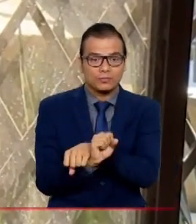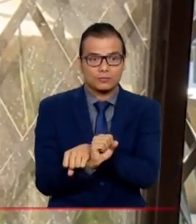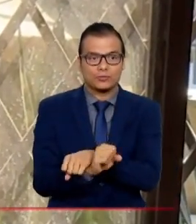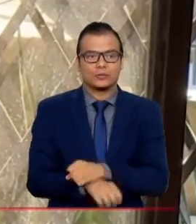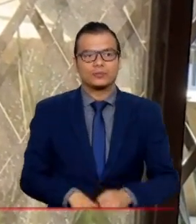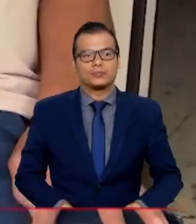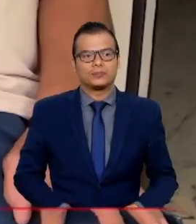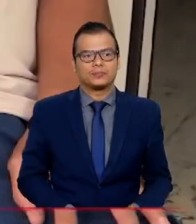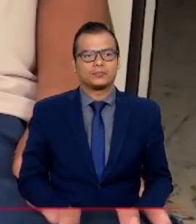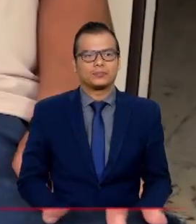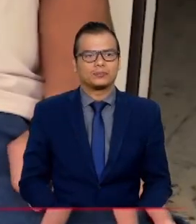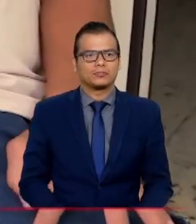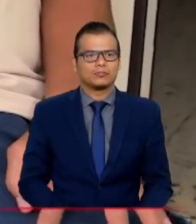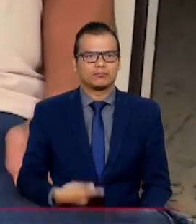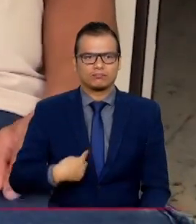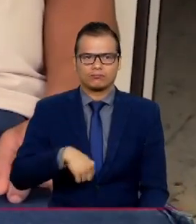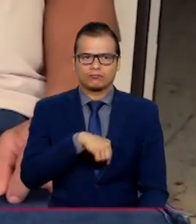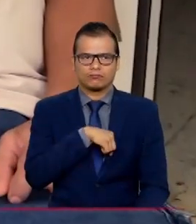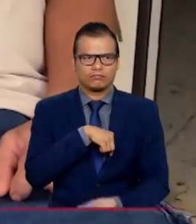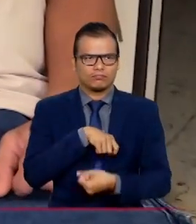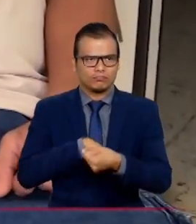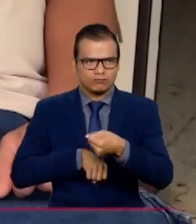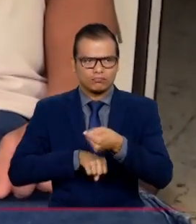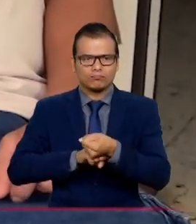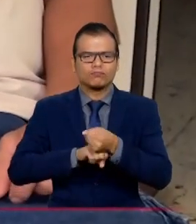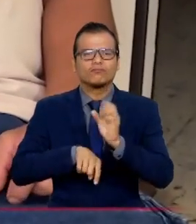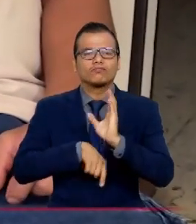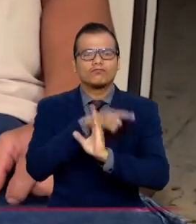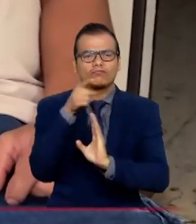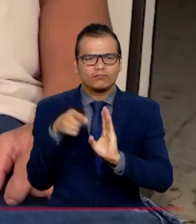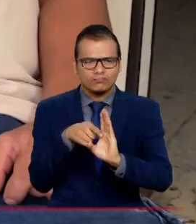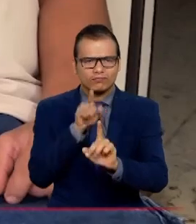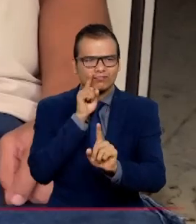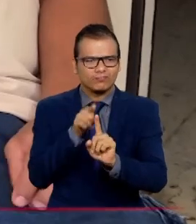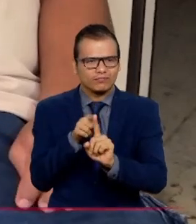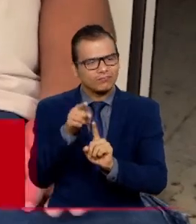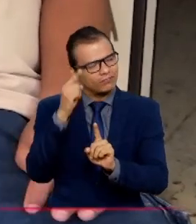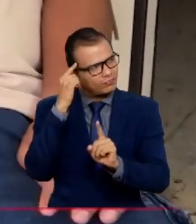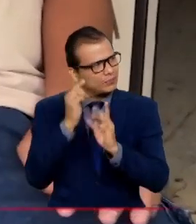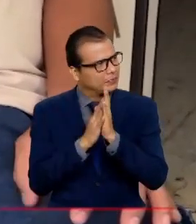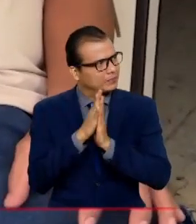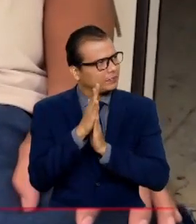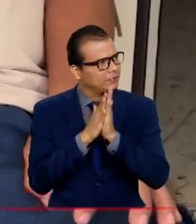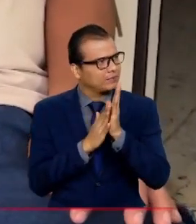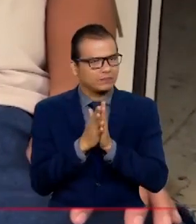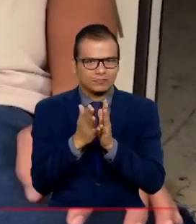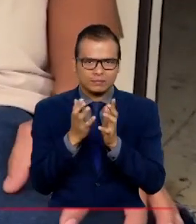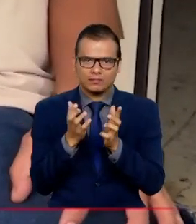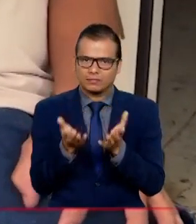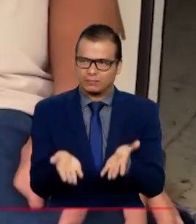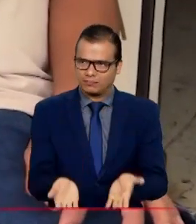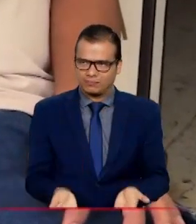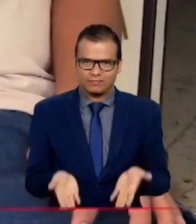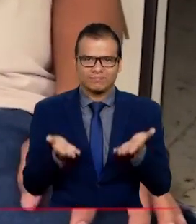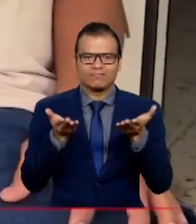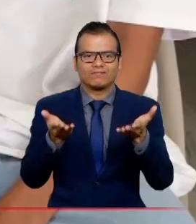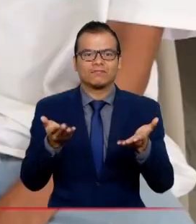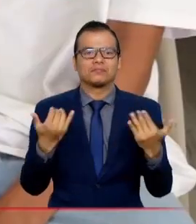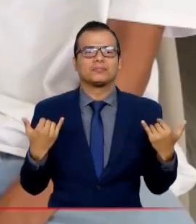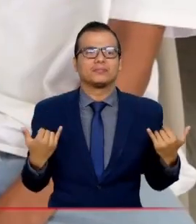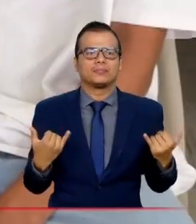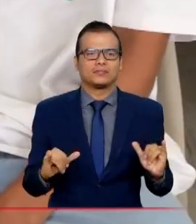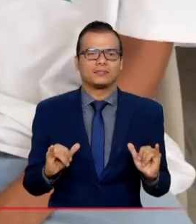Siempre acompañándolo y apoyándolo en este proceso para que él pueda cumplir su sueño y apoyarlo en este